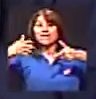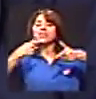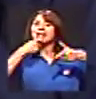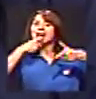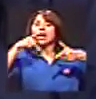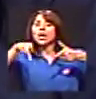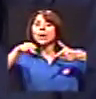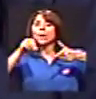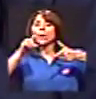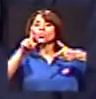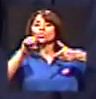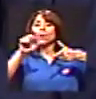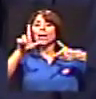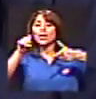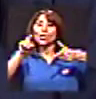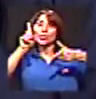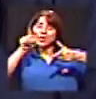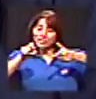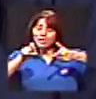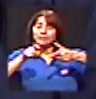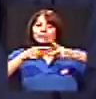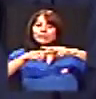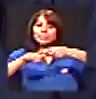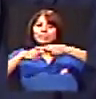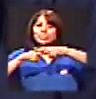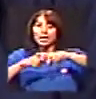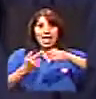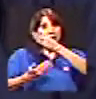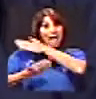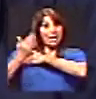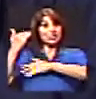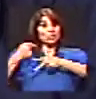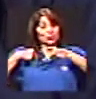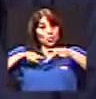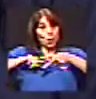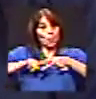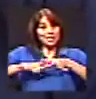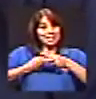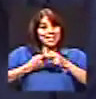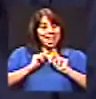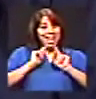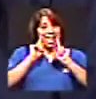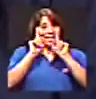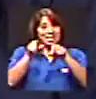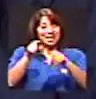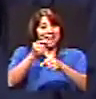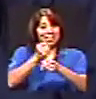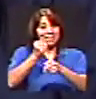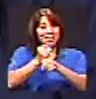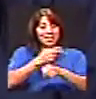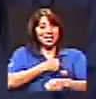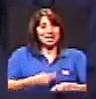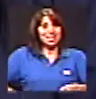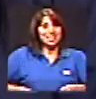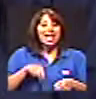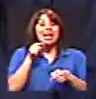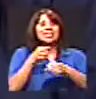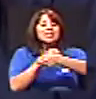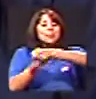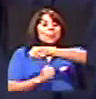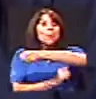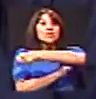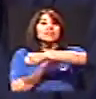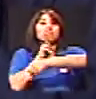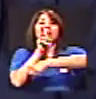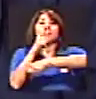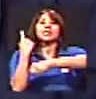cierto, ese puente, cuando yo comencé a ir a Heredia a trabajar, ese puente era de una vía. Y no es hasta hace unos 25 años que lo